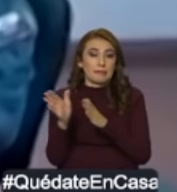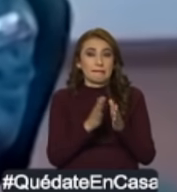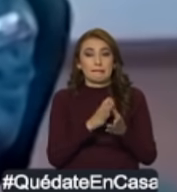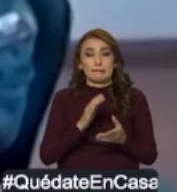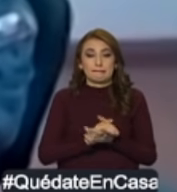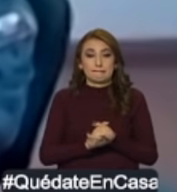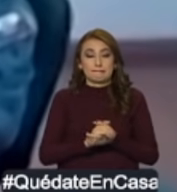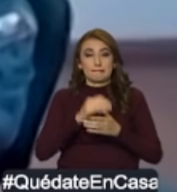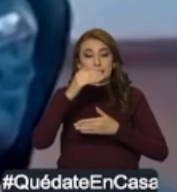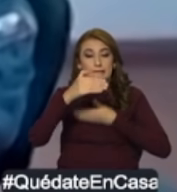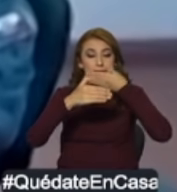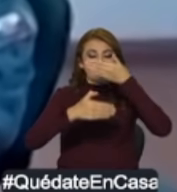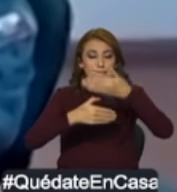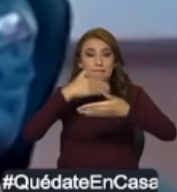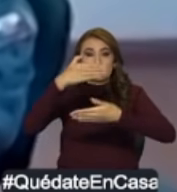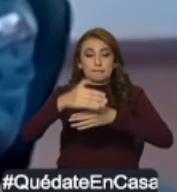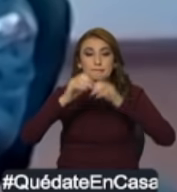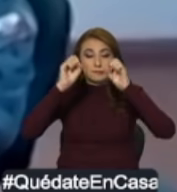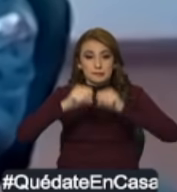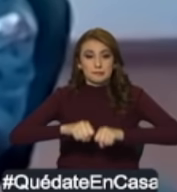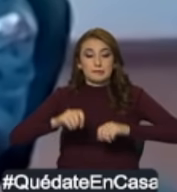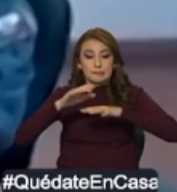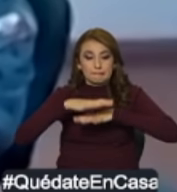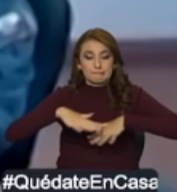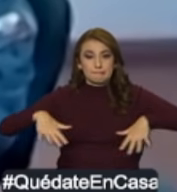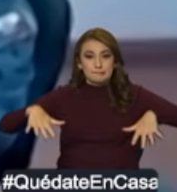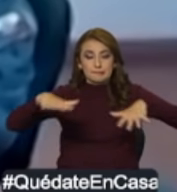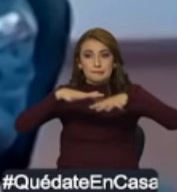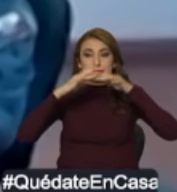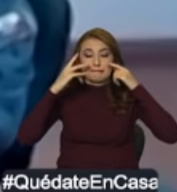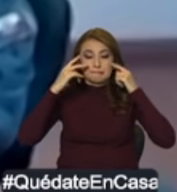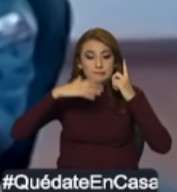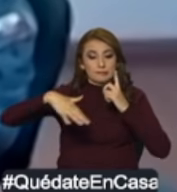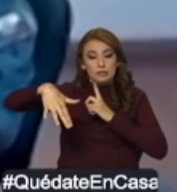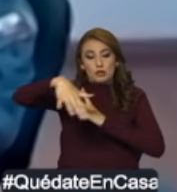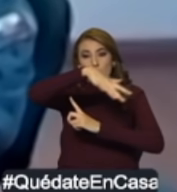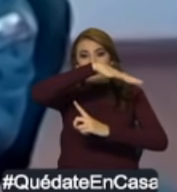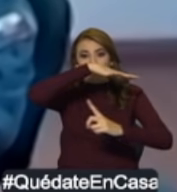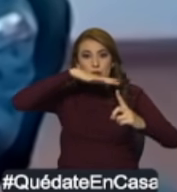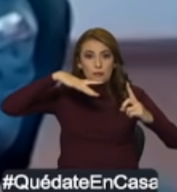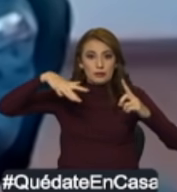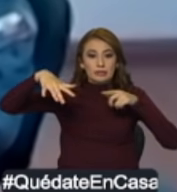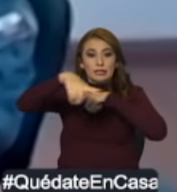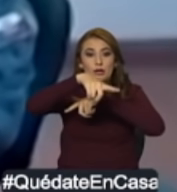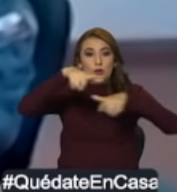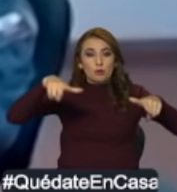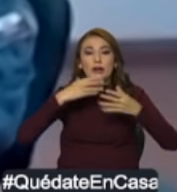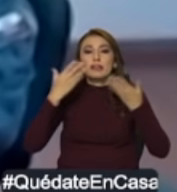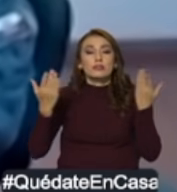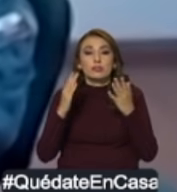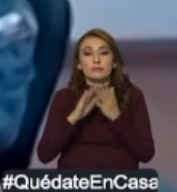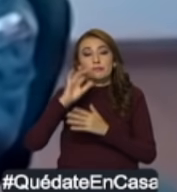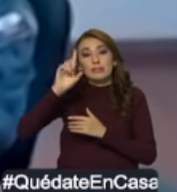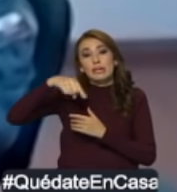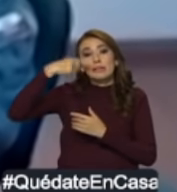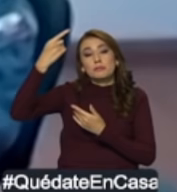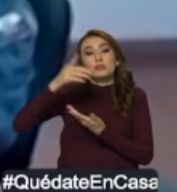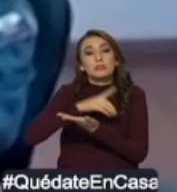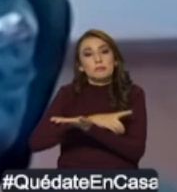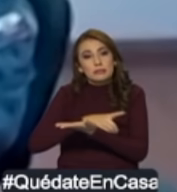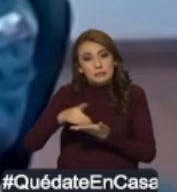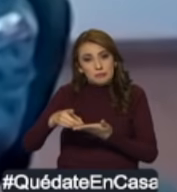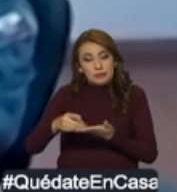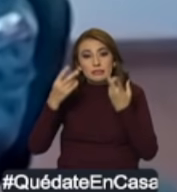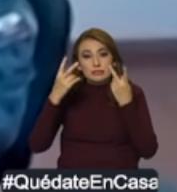que permitan proyectar los escenarios epidemiológicos a nivel espacial, es decir, geográficos, durante las próximas semanas y fortalecer